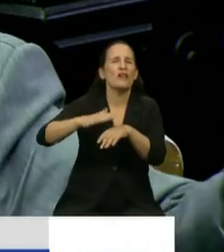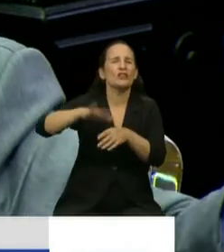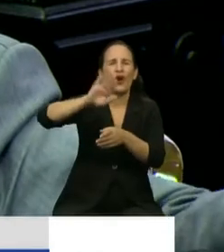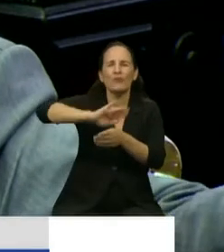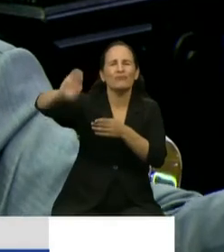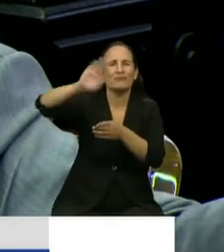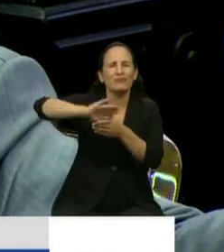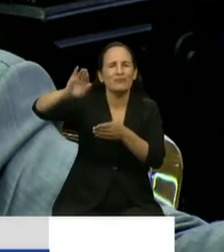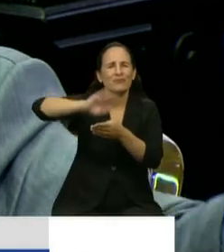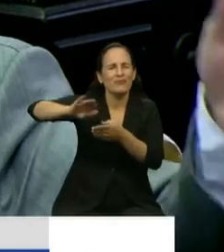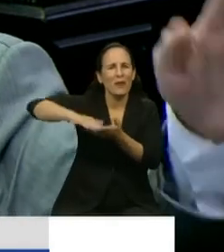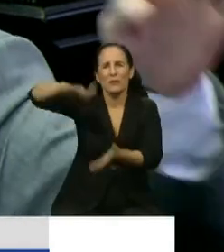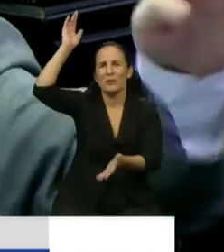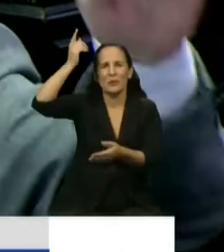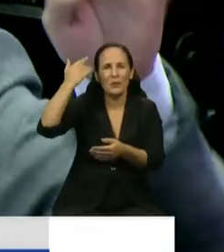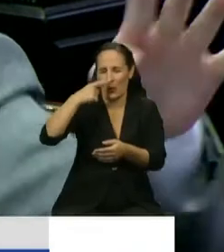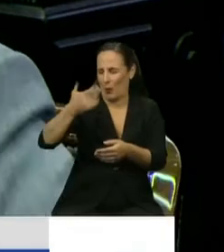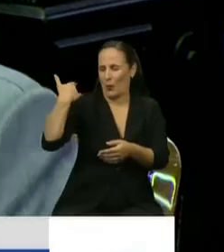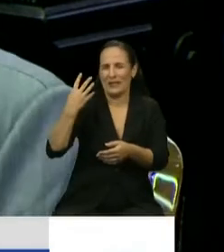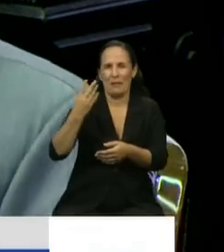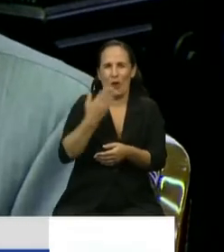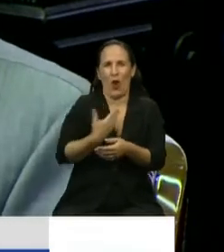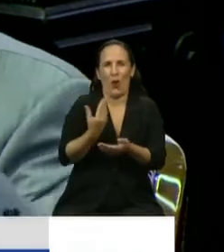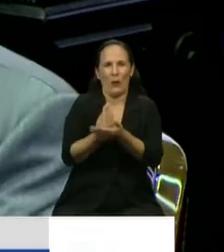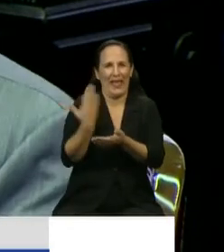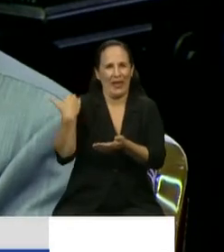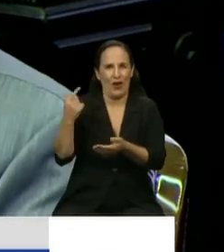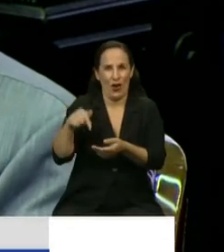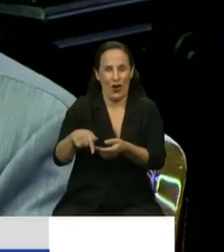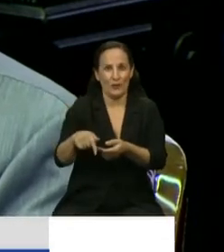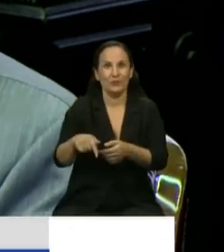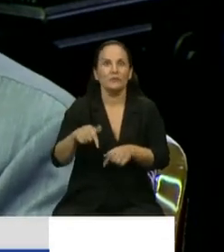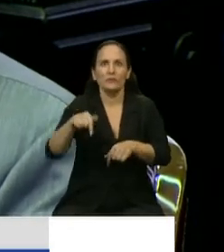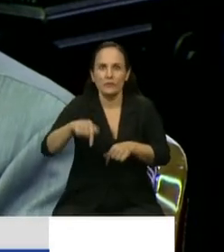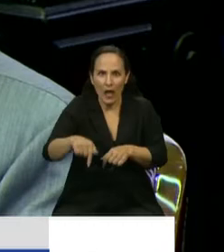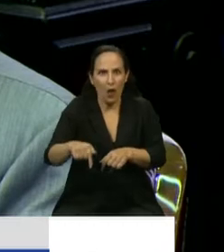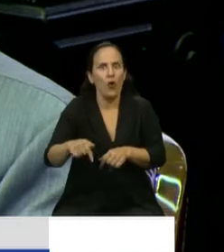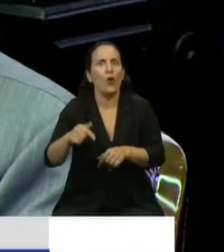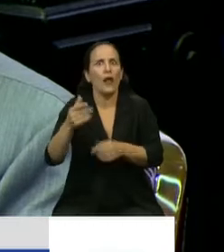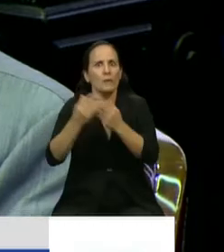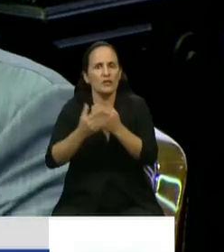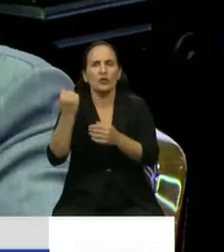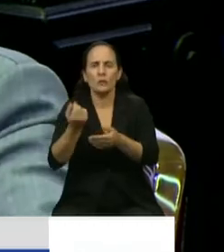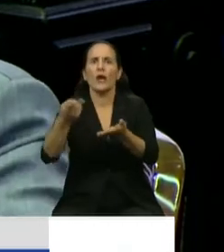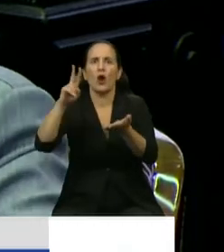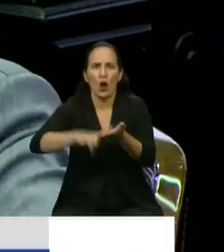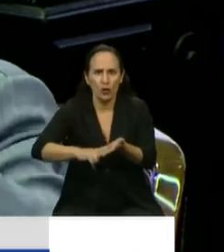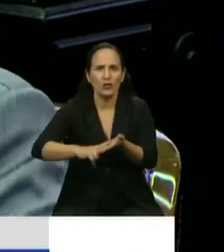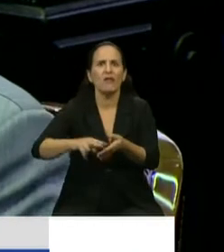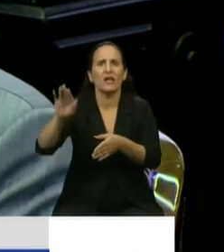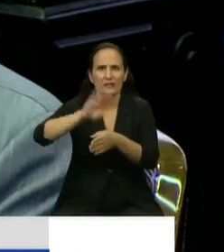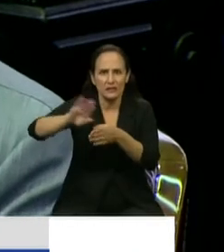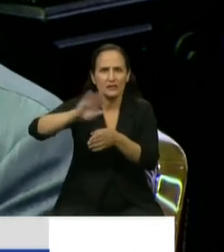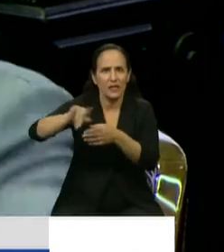produjo el anterior ministro de Economía de los últimos cuatro años, lo está haciendo hoy el actual ministro de Economía endeudándonos en